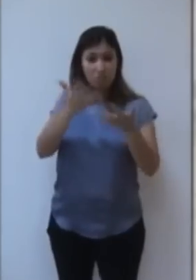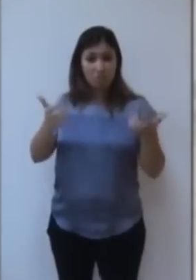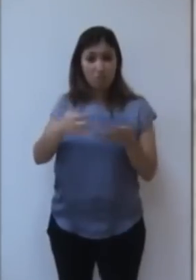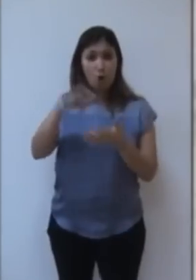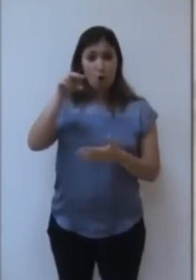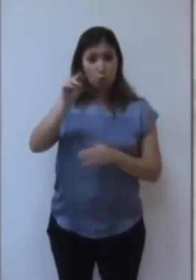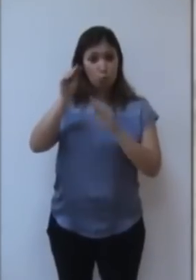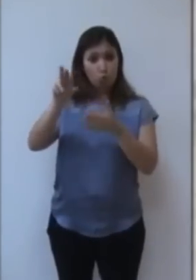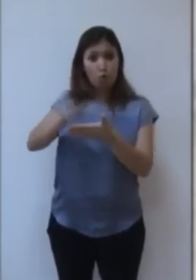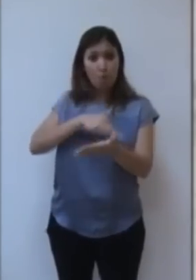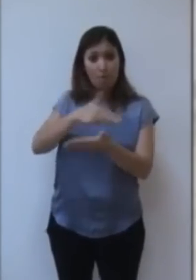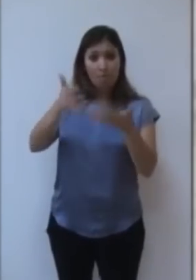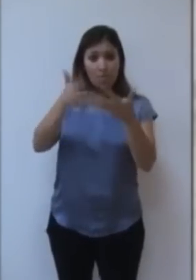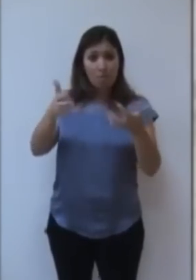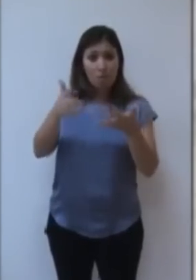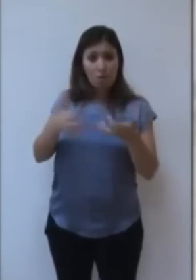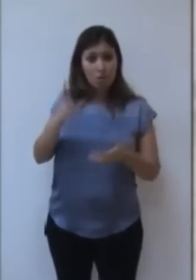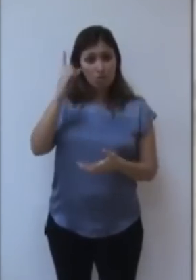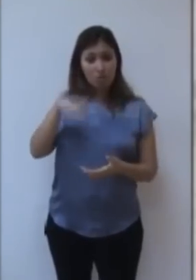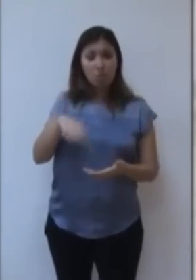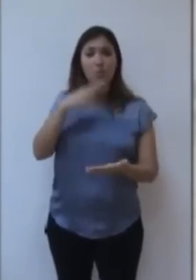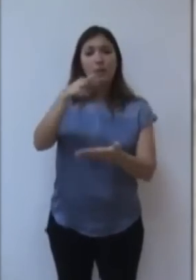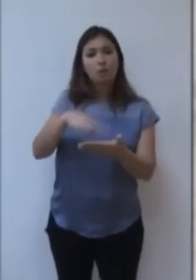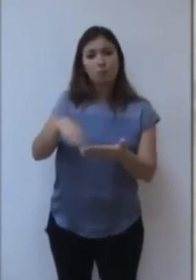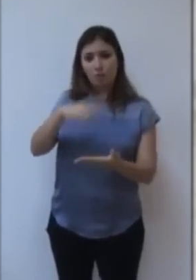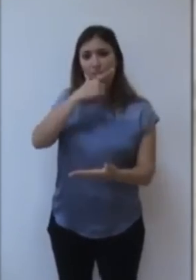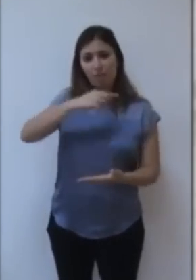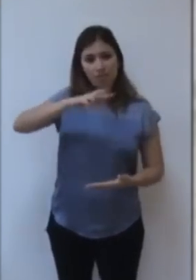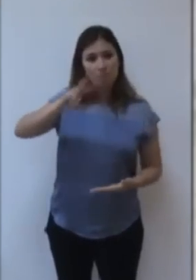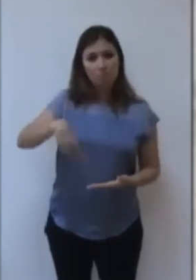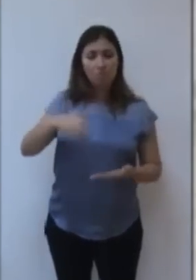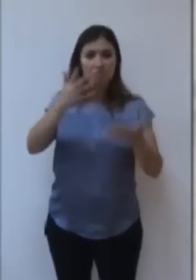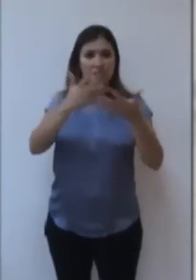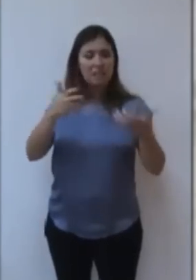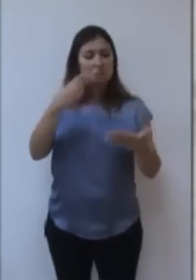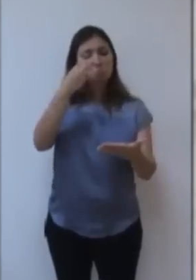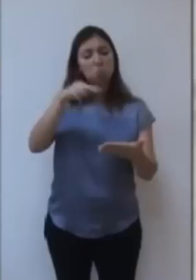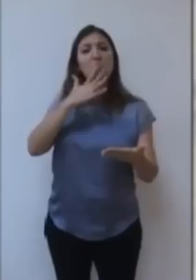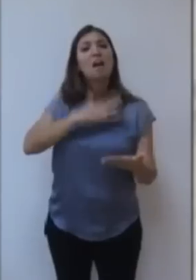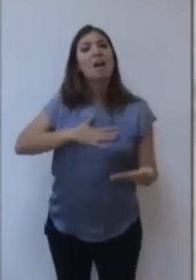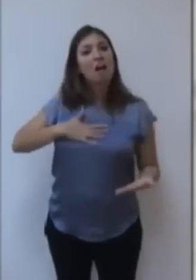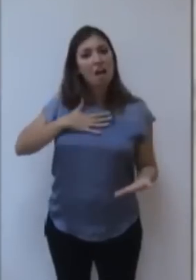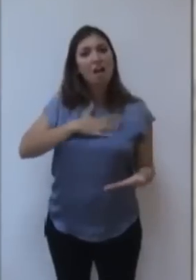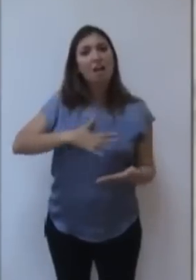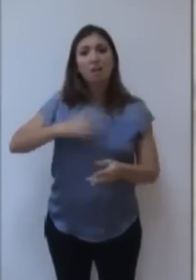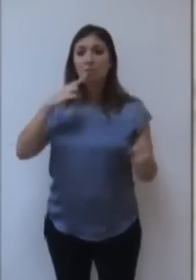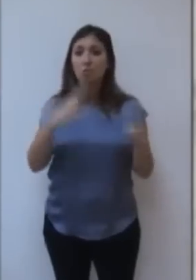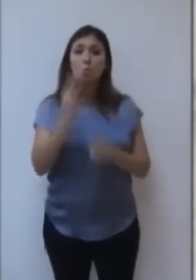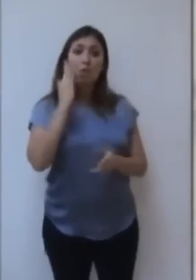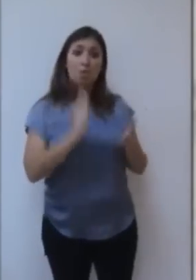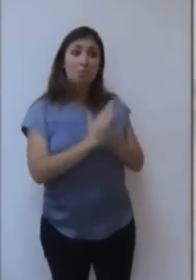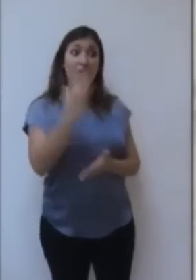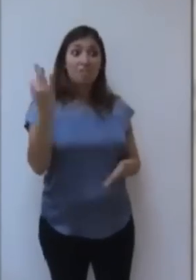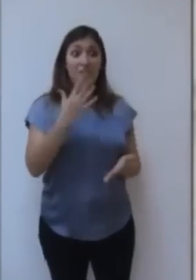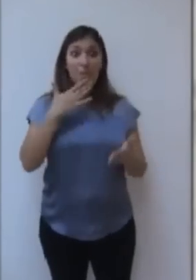Naciones Unidas que se trasladó, que se hizo con lectura fácil, un texto además muy agradable, ¿no? Muy agradable en su diseño. Que debería ser accesible para